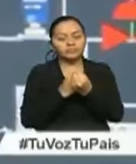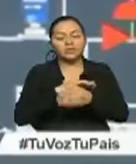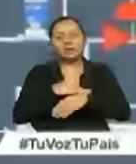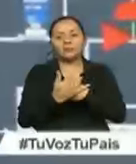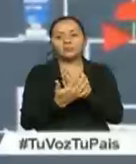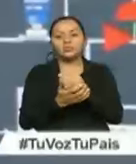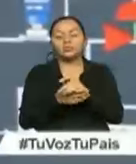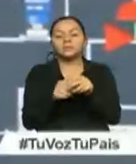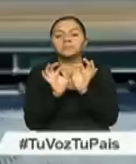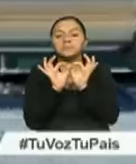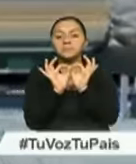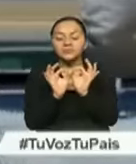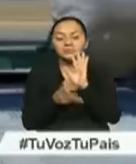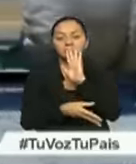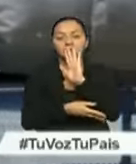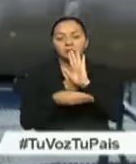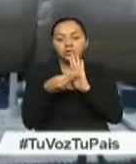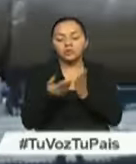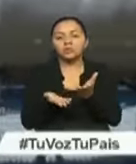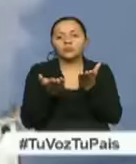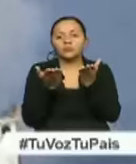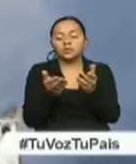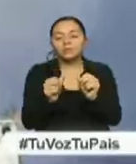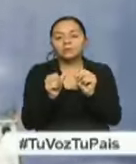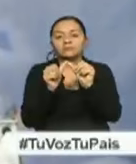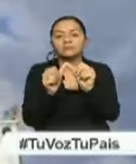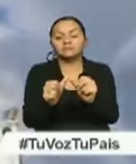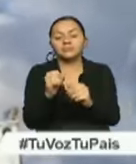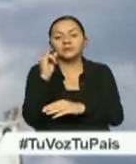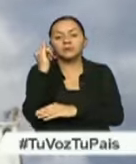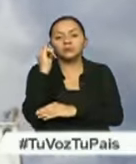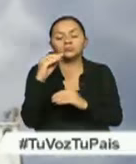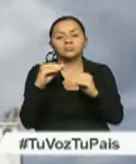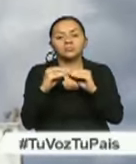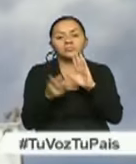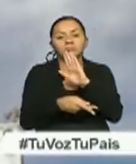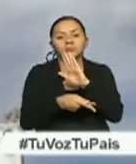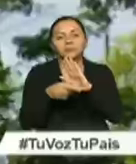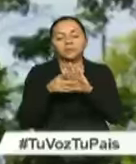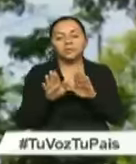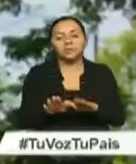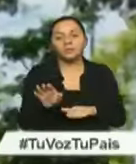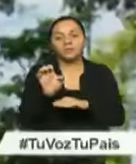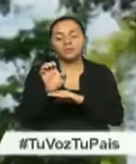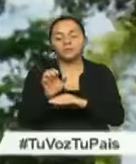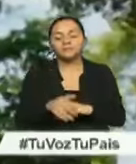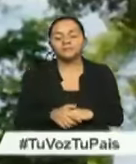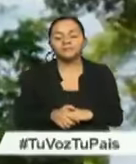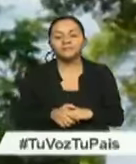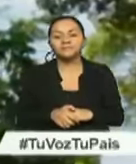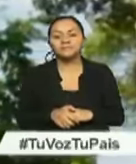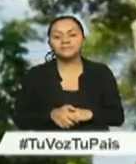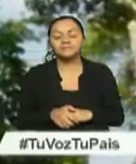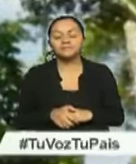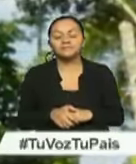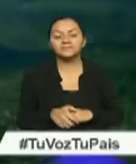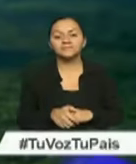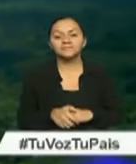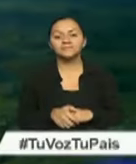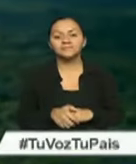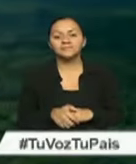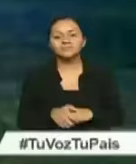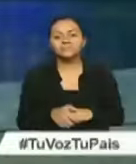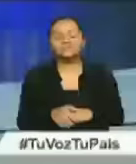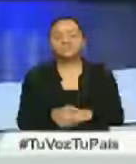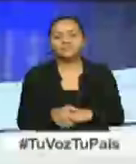de hidrocarburos, contribuyendo a la sostenibilidad de la industria petrolera nacional. Carolina Díaz, Noticiero Ciudadano.